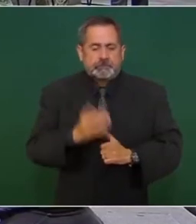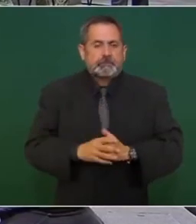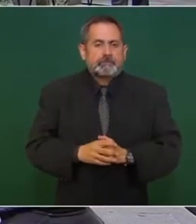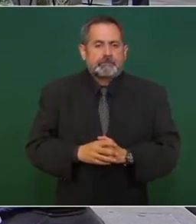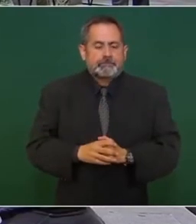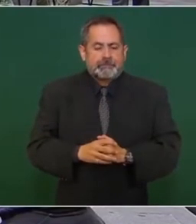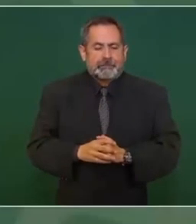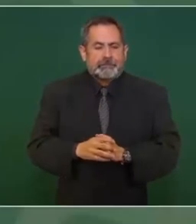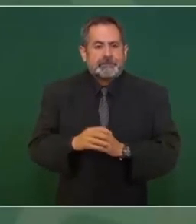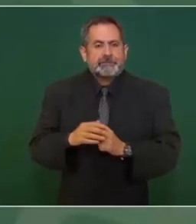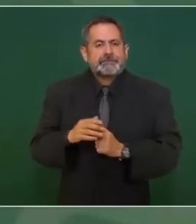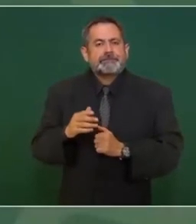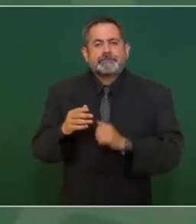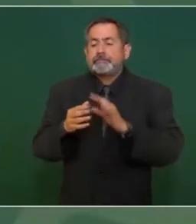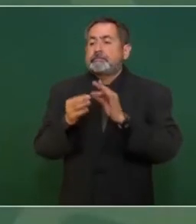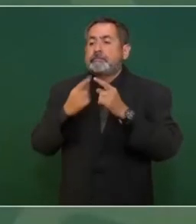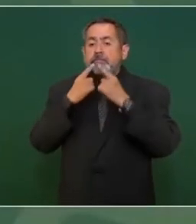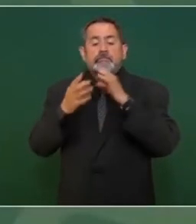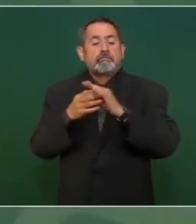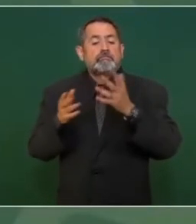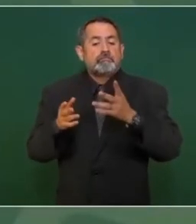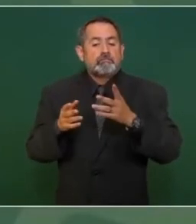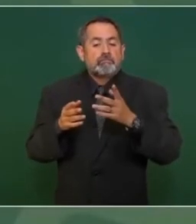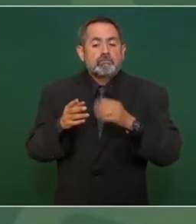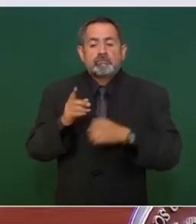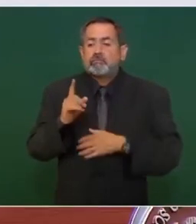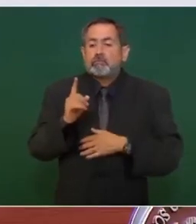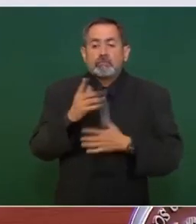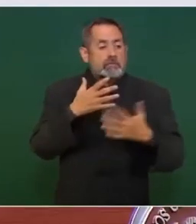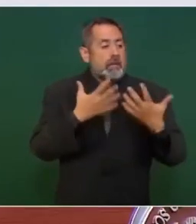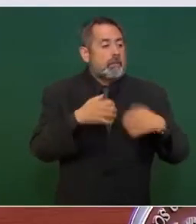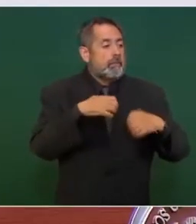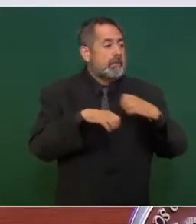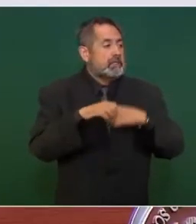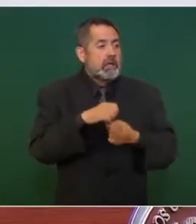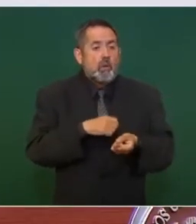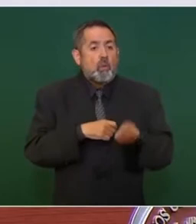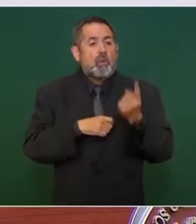Y hay forma de que no sea una sola empresa